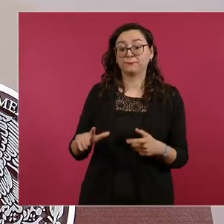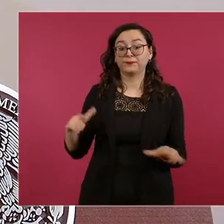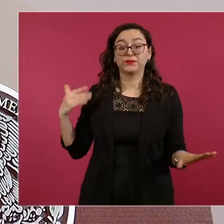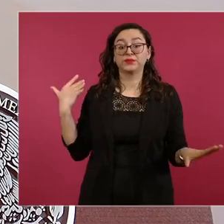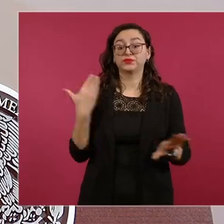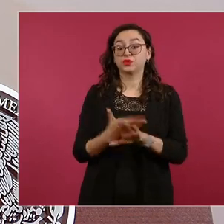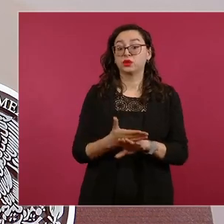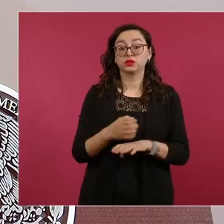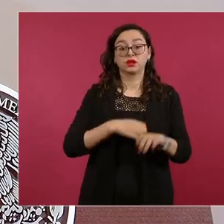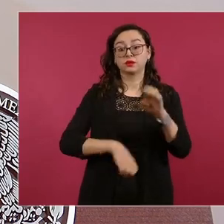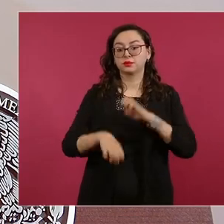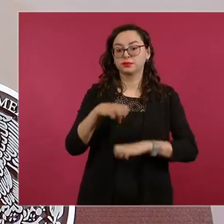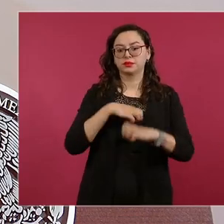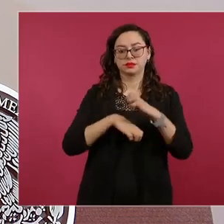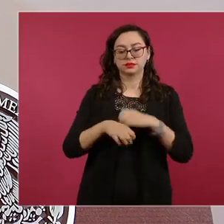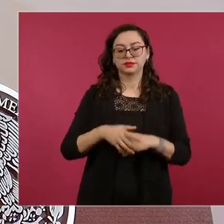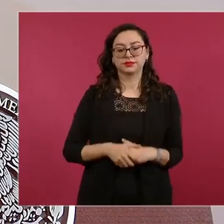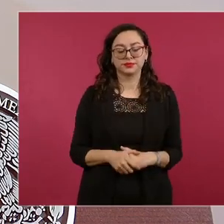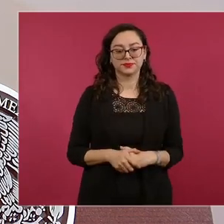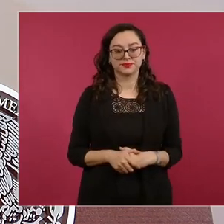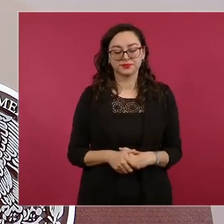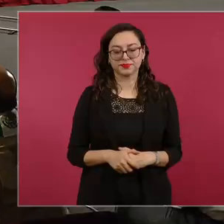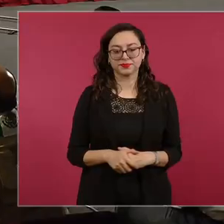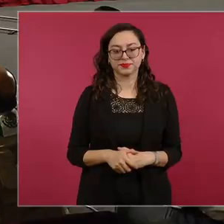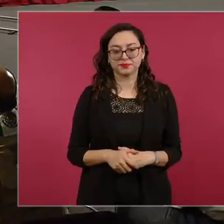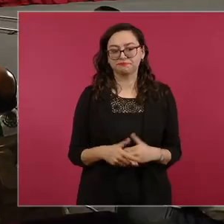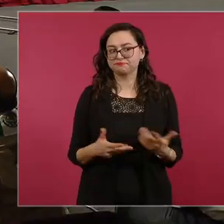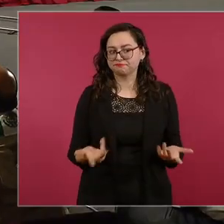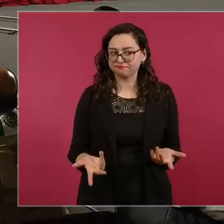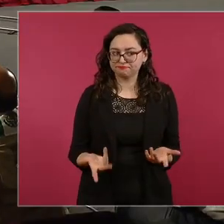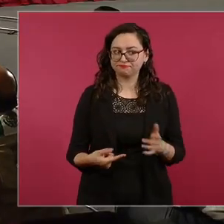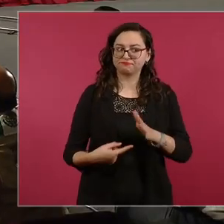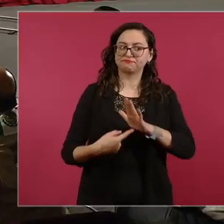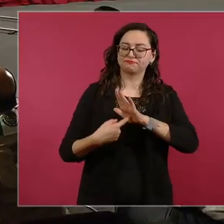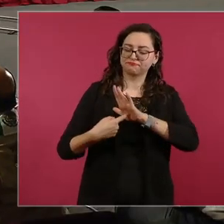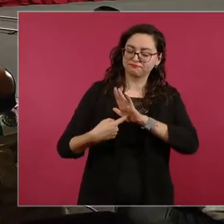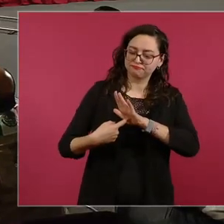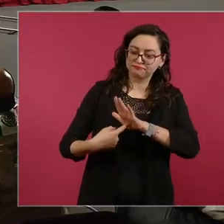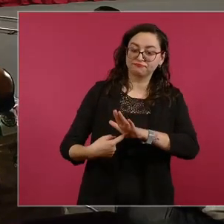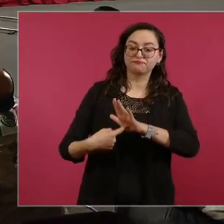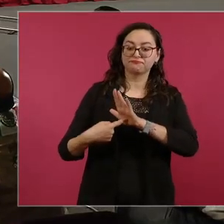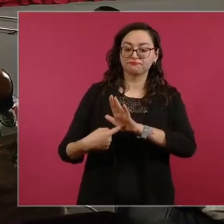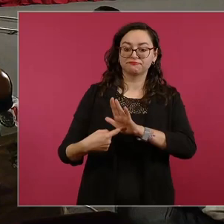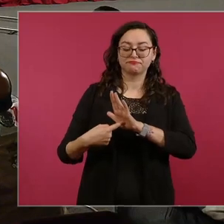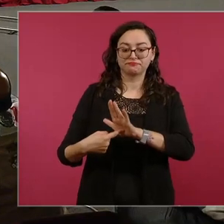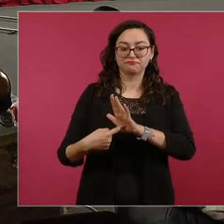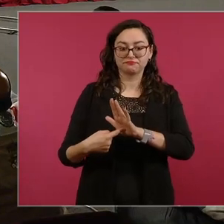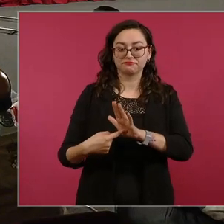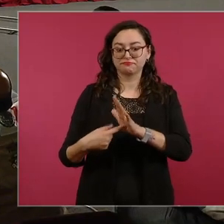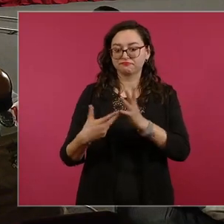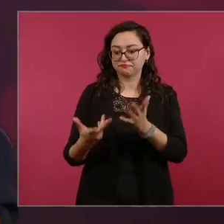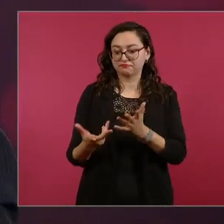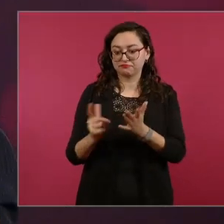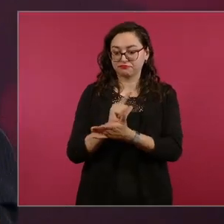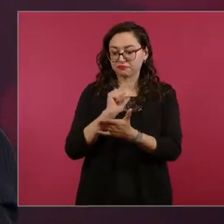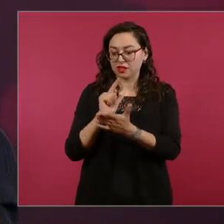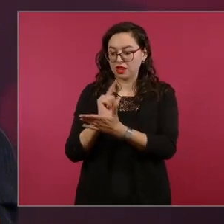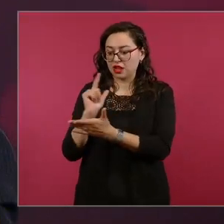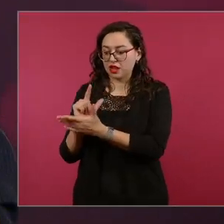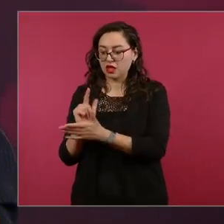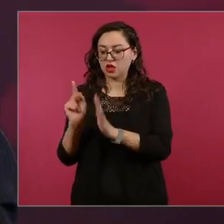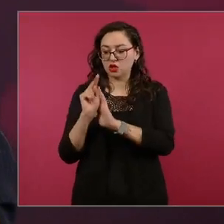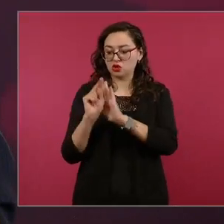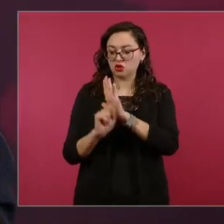este consorcio. La autoridad fiscal también ha demostrado en diversos juicios que la constitucionalidad de las normas que